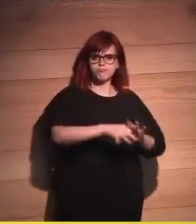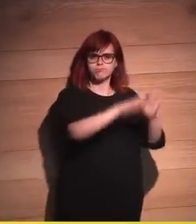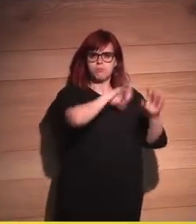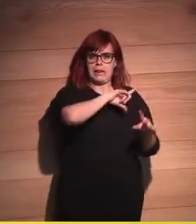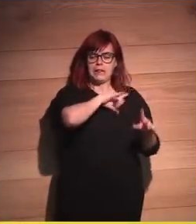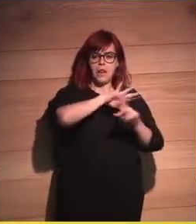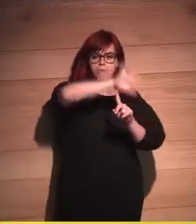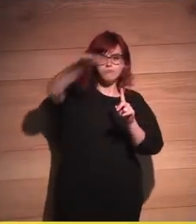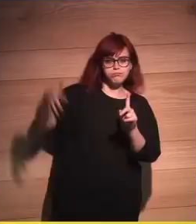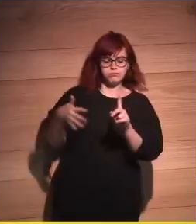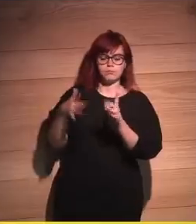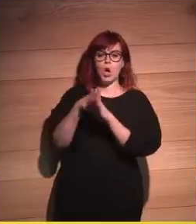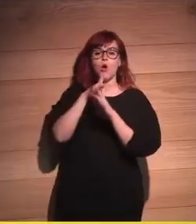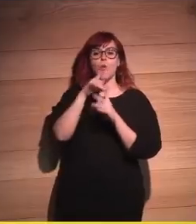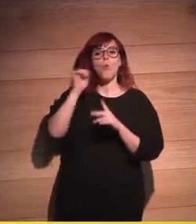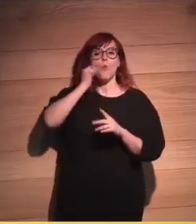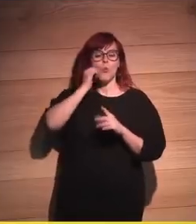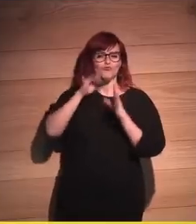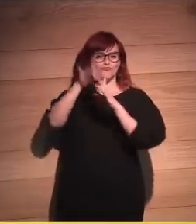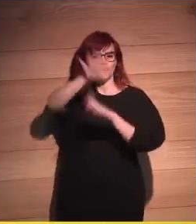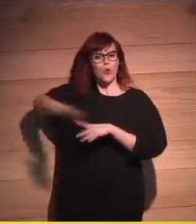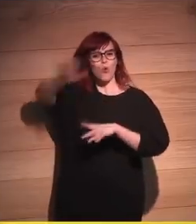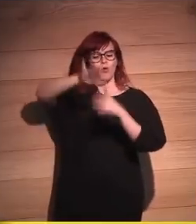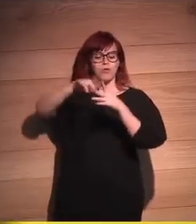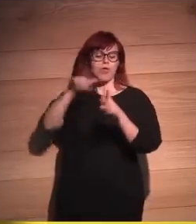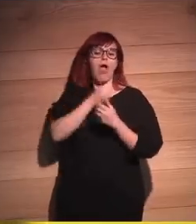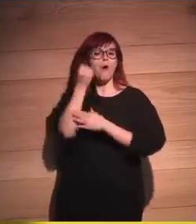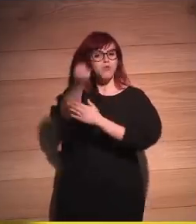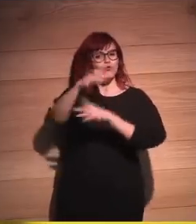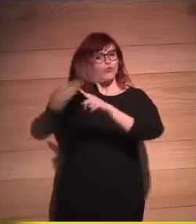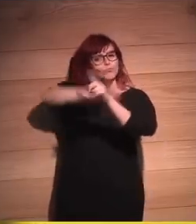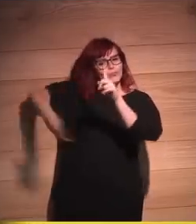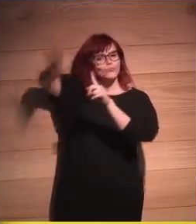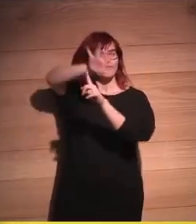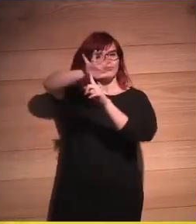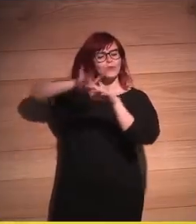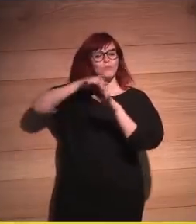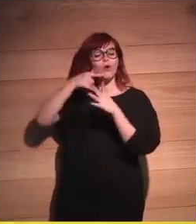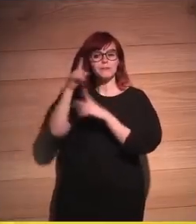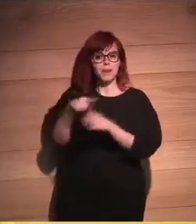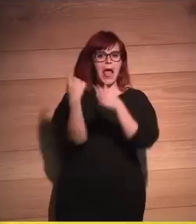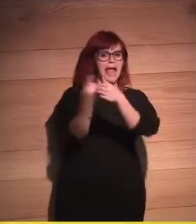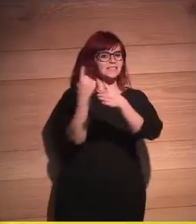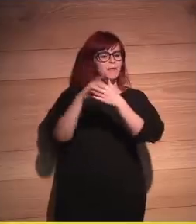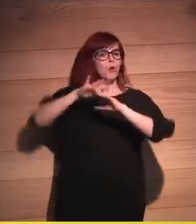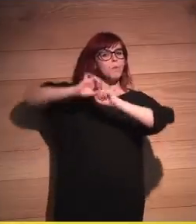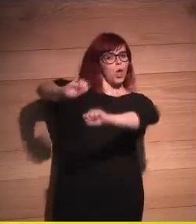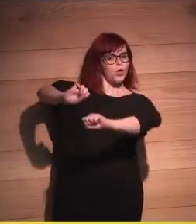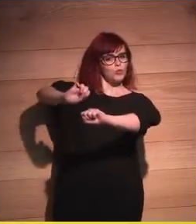militar alrededor de la Unión Soviética y de sus aliados. Había también un aislamiento, un